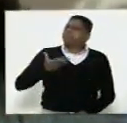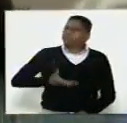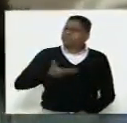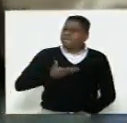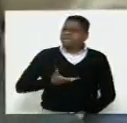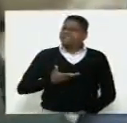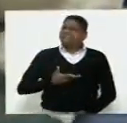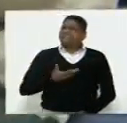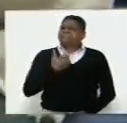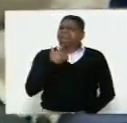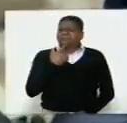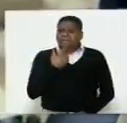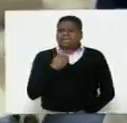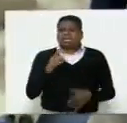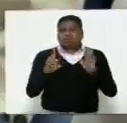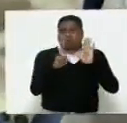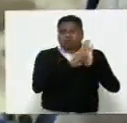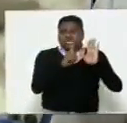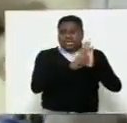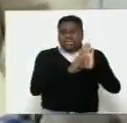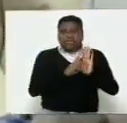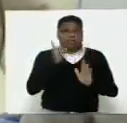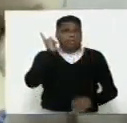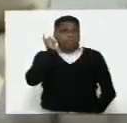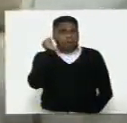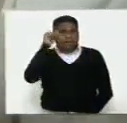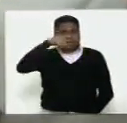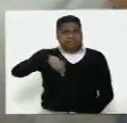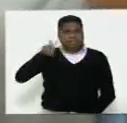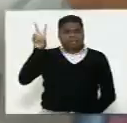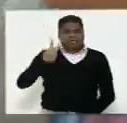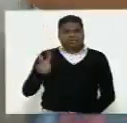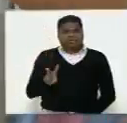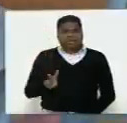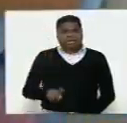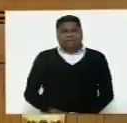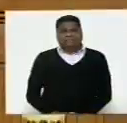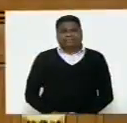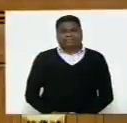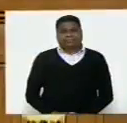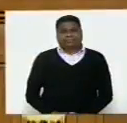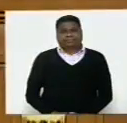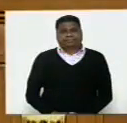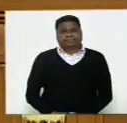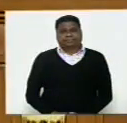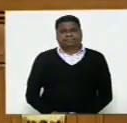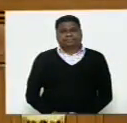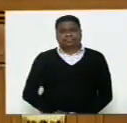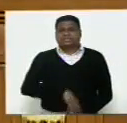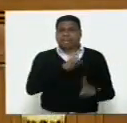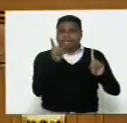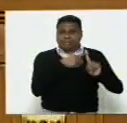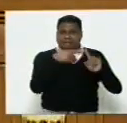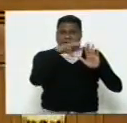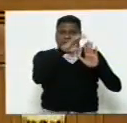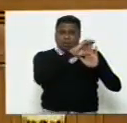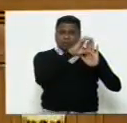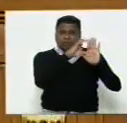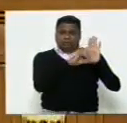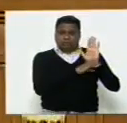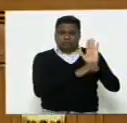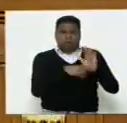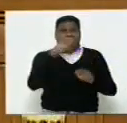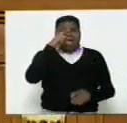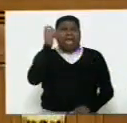significativa en materia de derechos de las mujeres en nuestro país, desde nuestra primigenia constitución del año 99